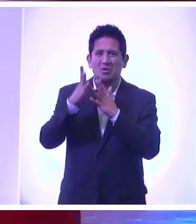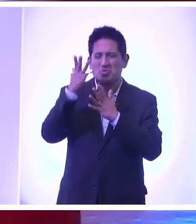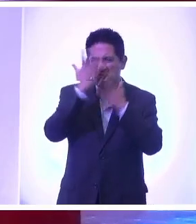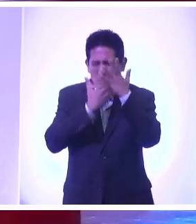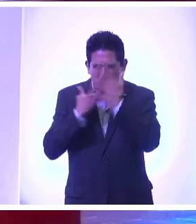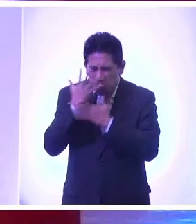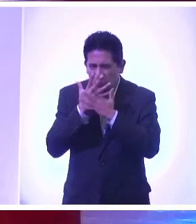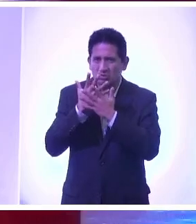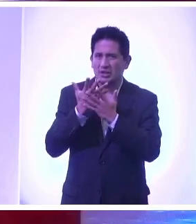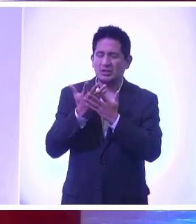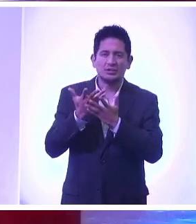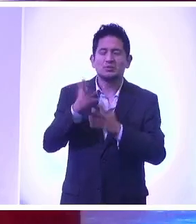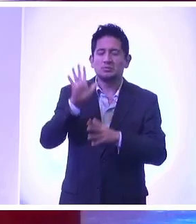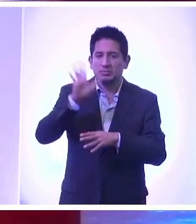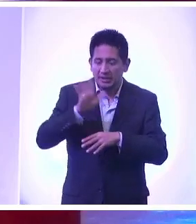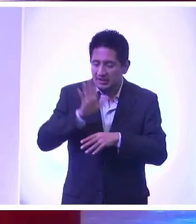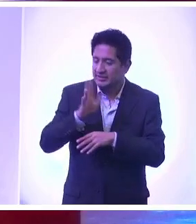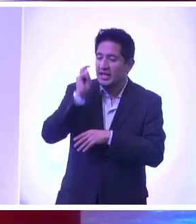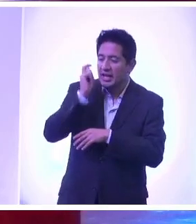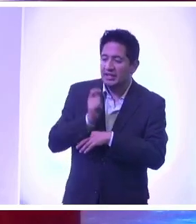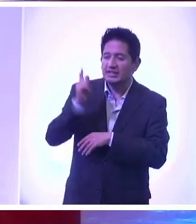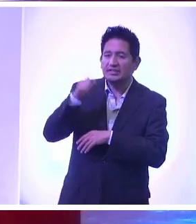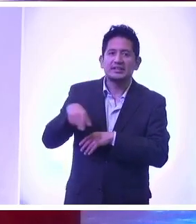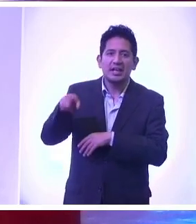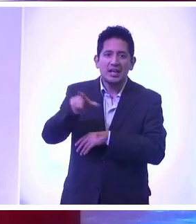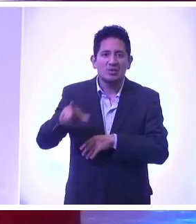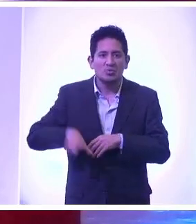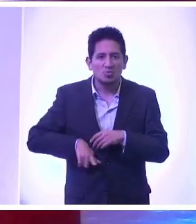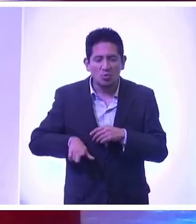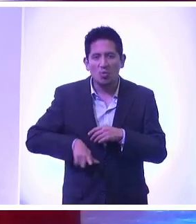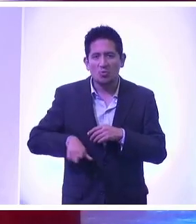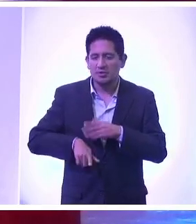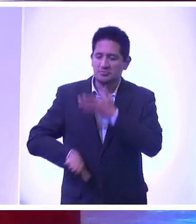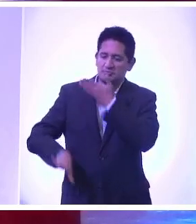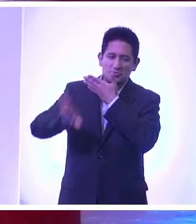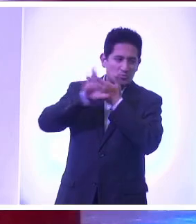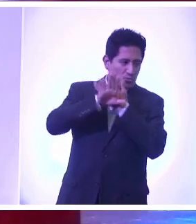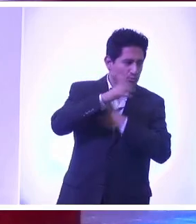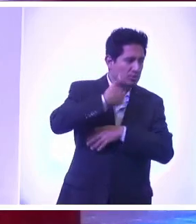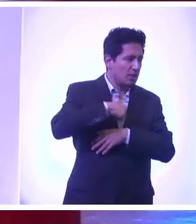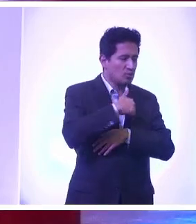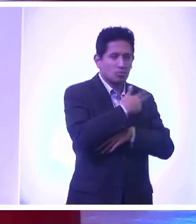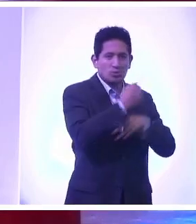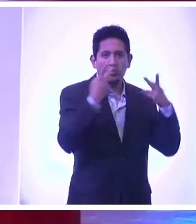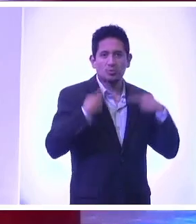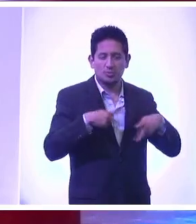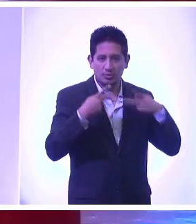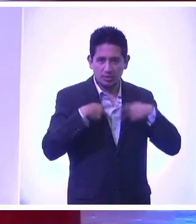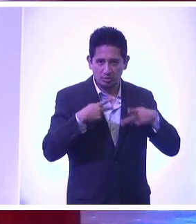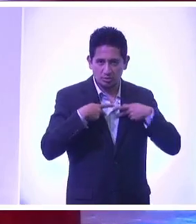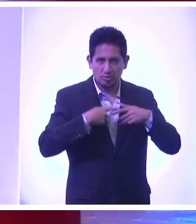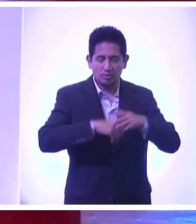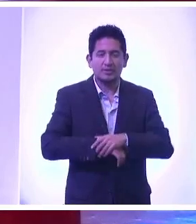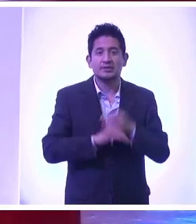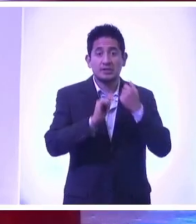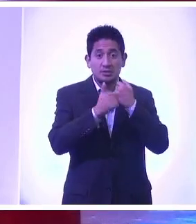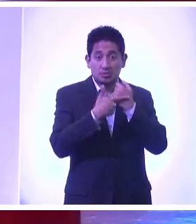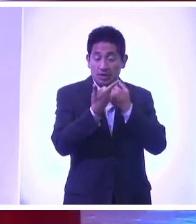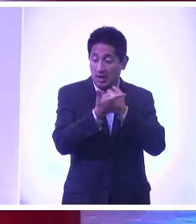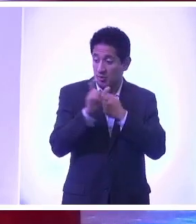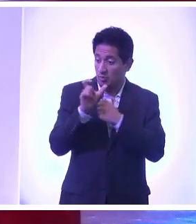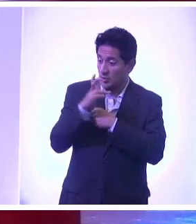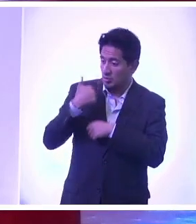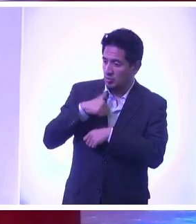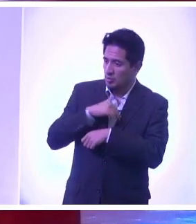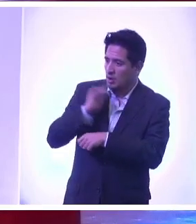un gran enemigo pero un gobierno que es legítimo que nos pregunta que nos toma en cuenta que vamos de la mano y que realmente construye con nosotros